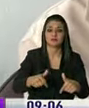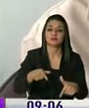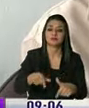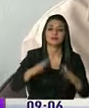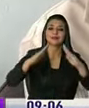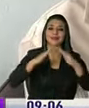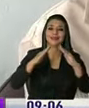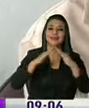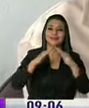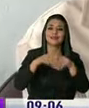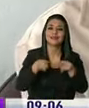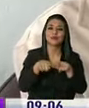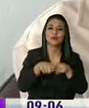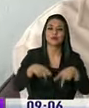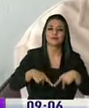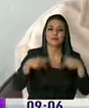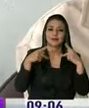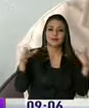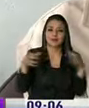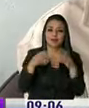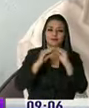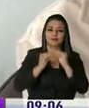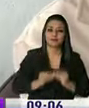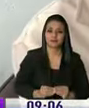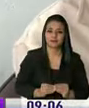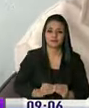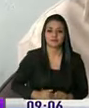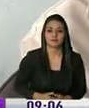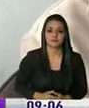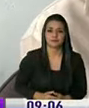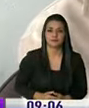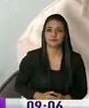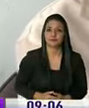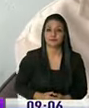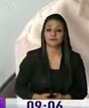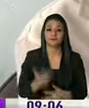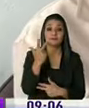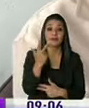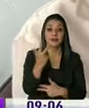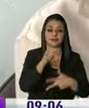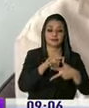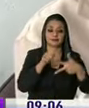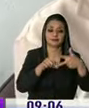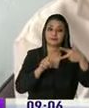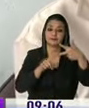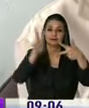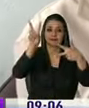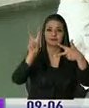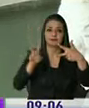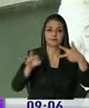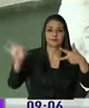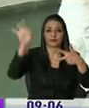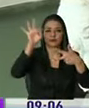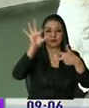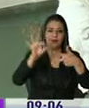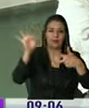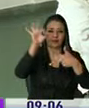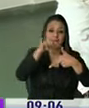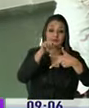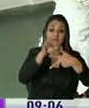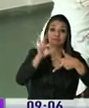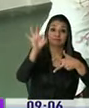la casa de vivienda y de formación. En este hay 3 elementos muy importantes. Lo primero